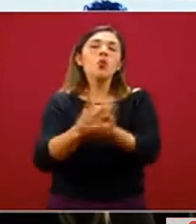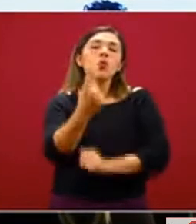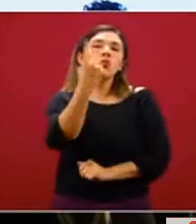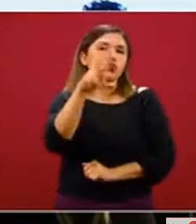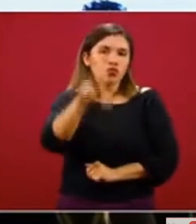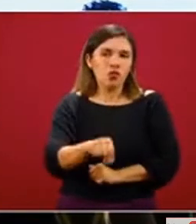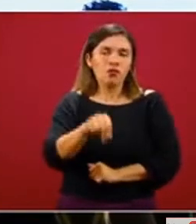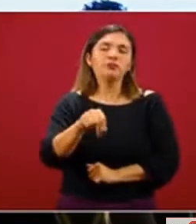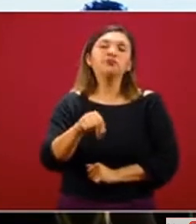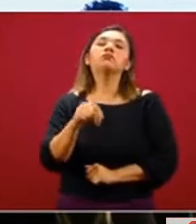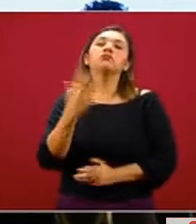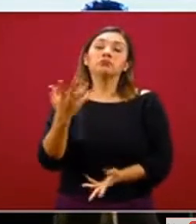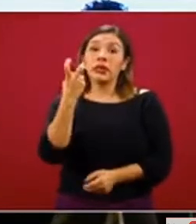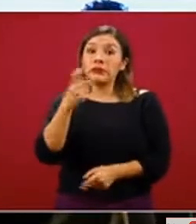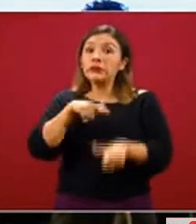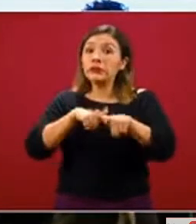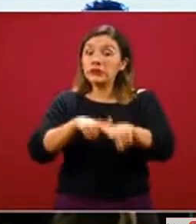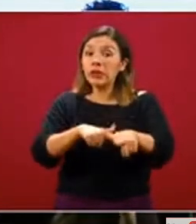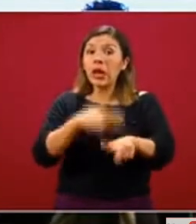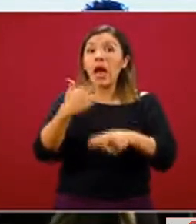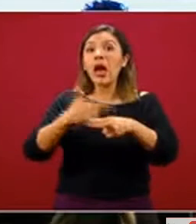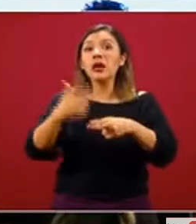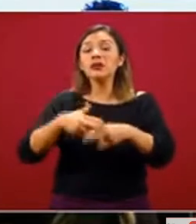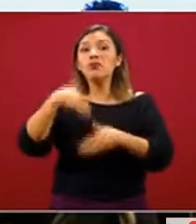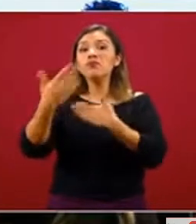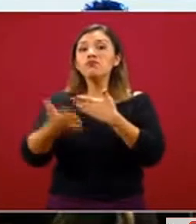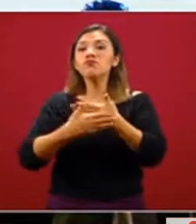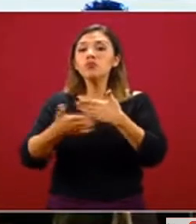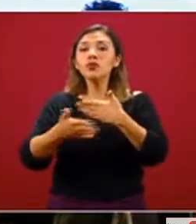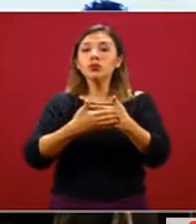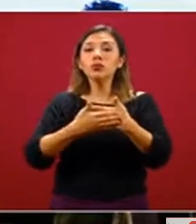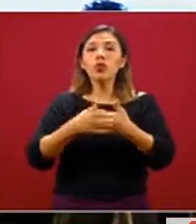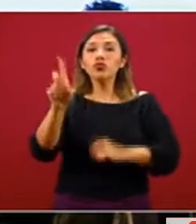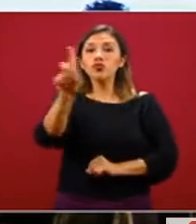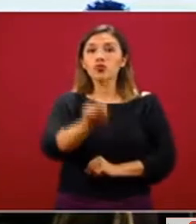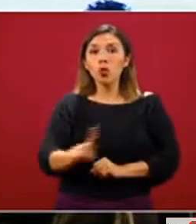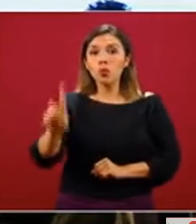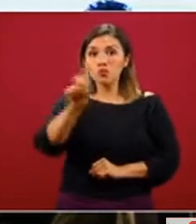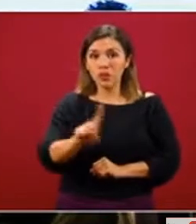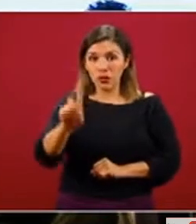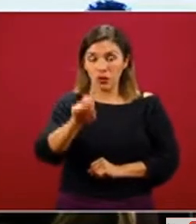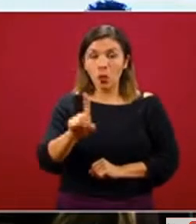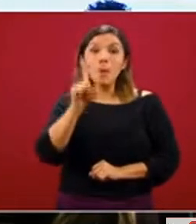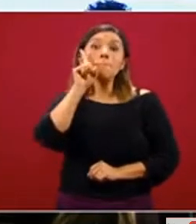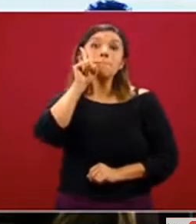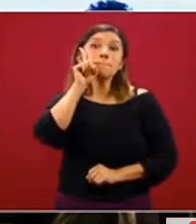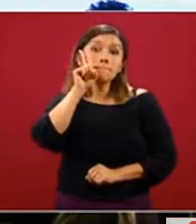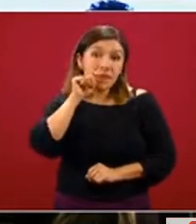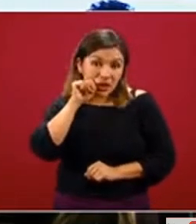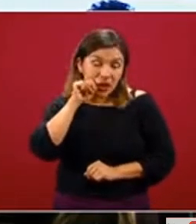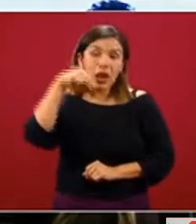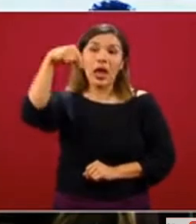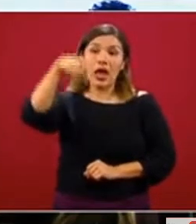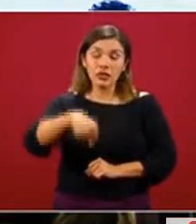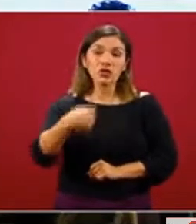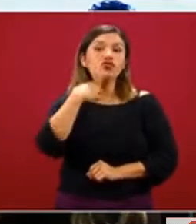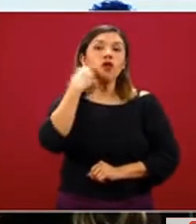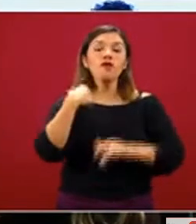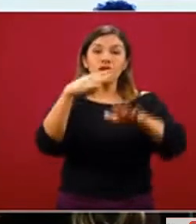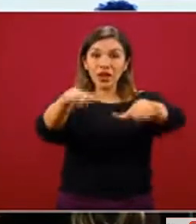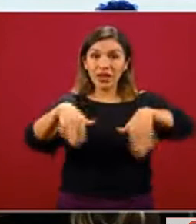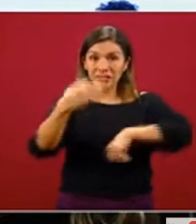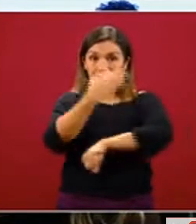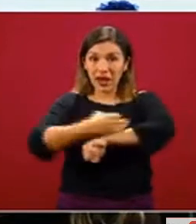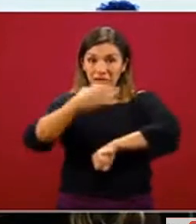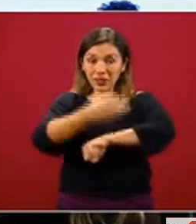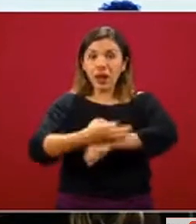Este semáforo estará vigente hasta este próximo domingo. El día de mañana, en esta conferencia de prensa,